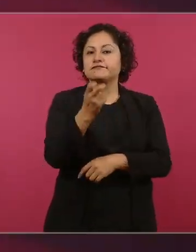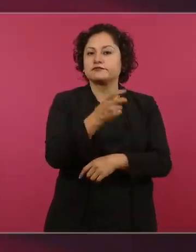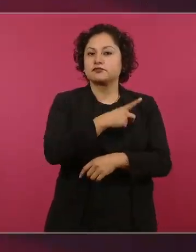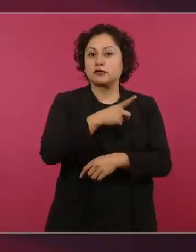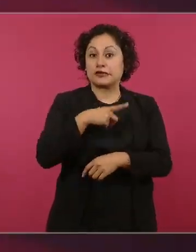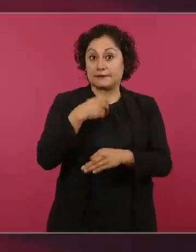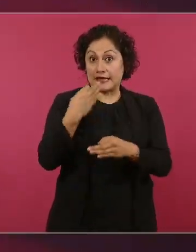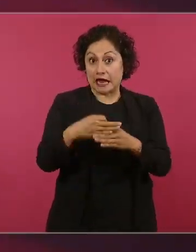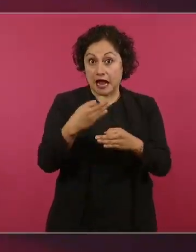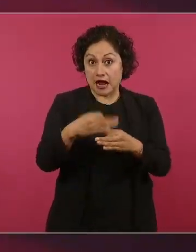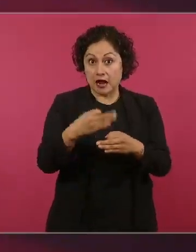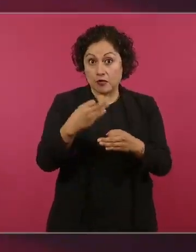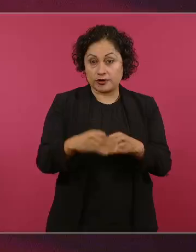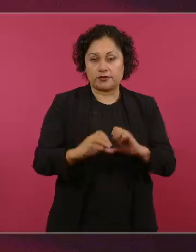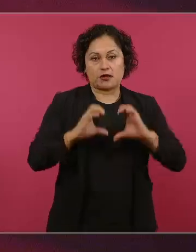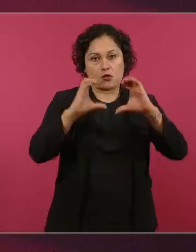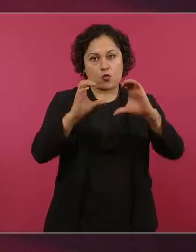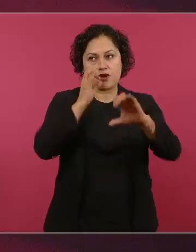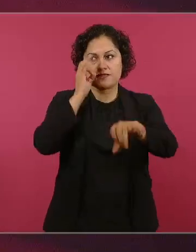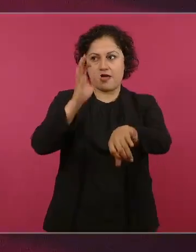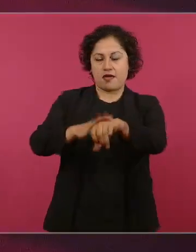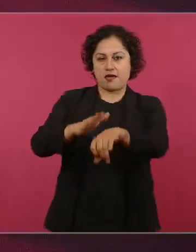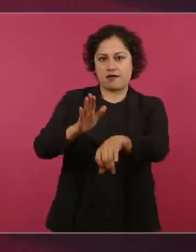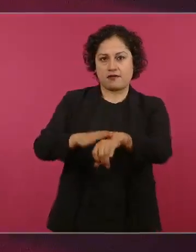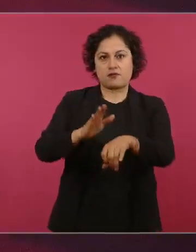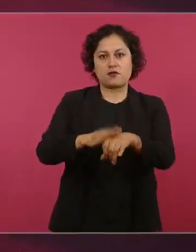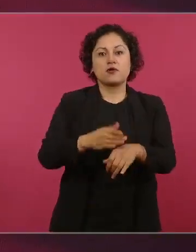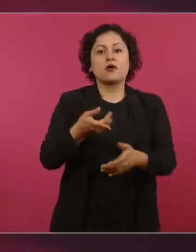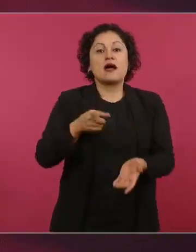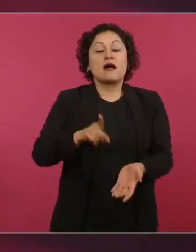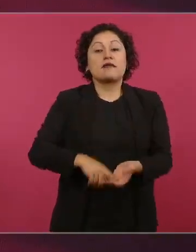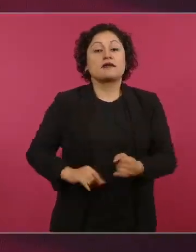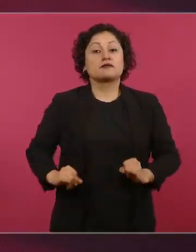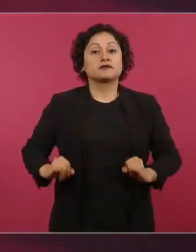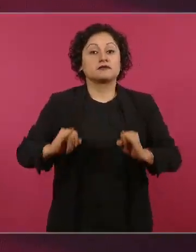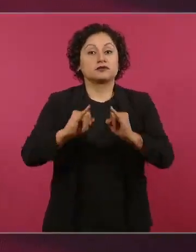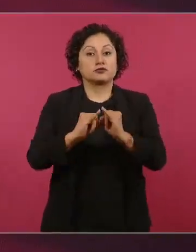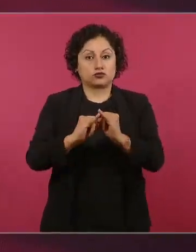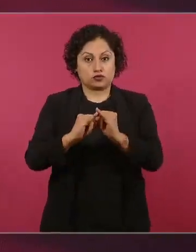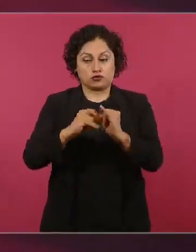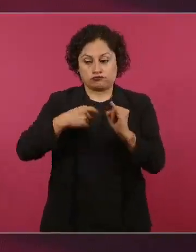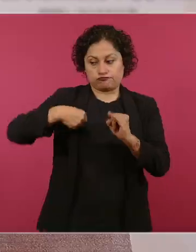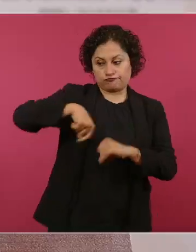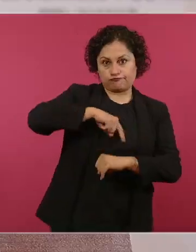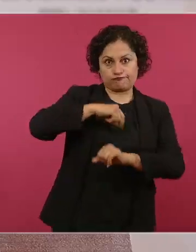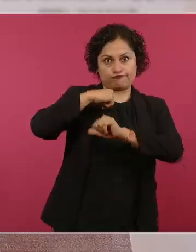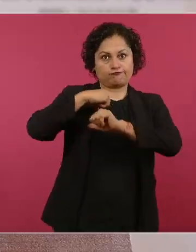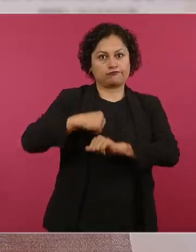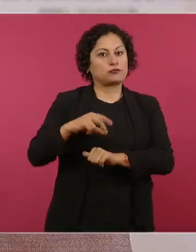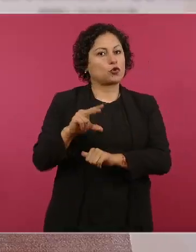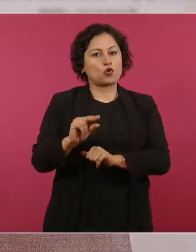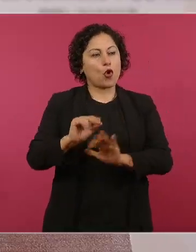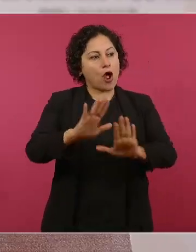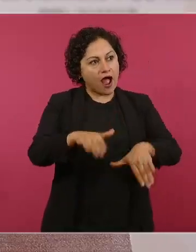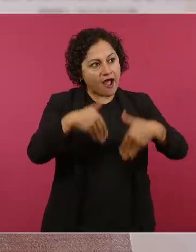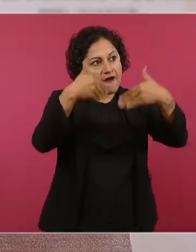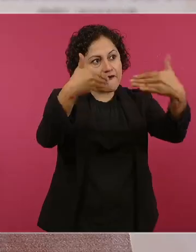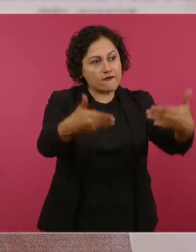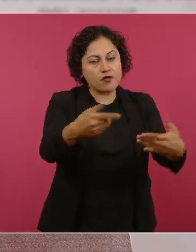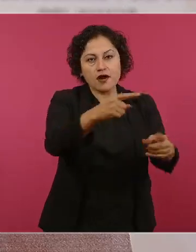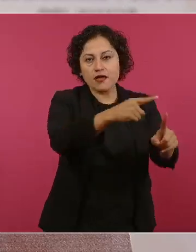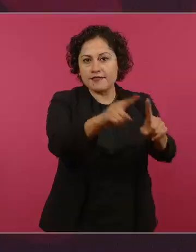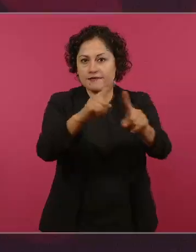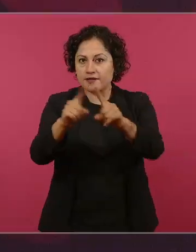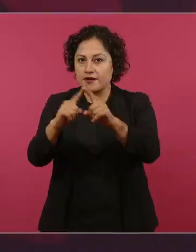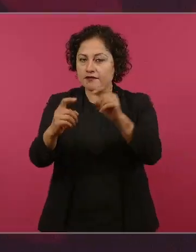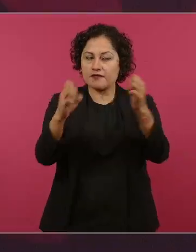donde se promueven créditos fuera del espacio institucional, es decir, no por los funcionarios de FOVISSSTE o por parte del ISSSTE. Se han detectado distintos